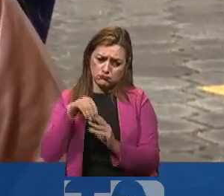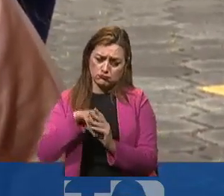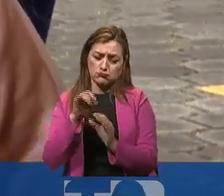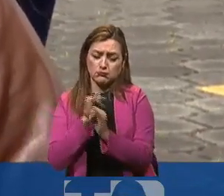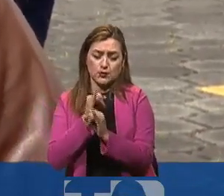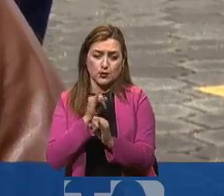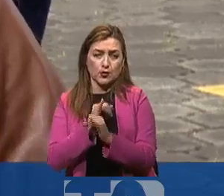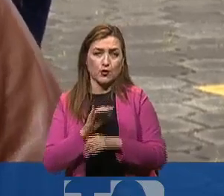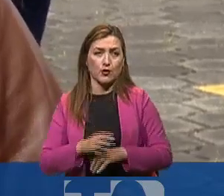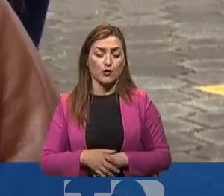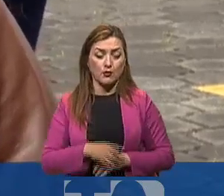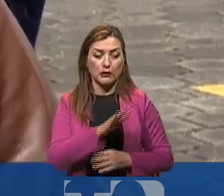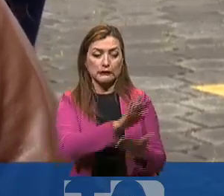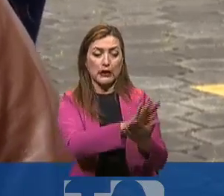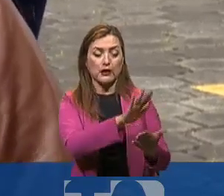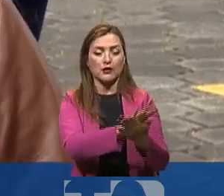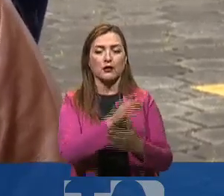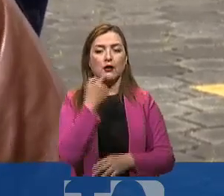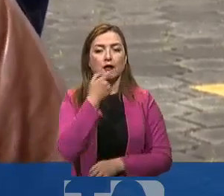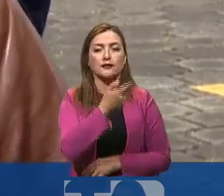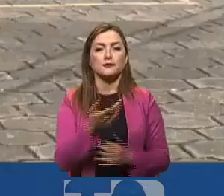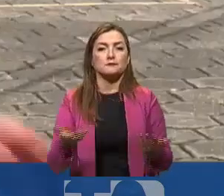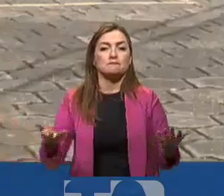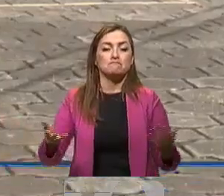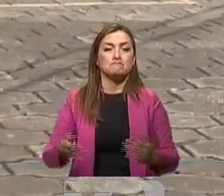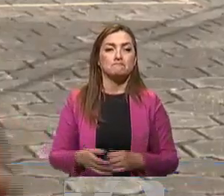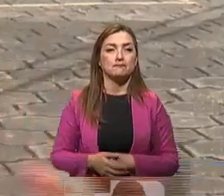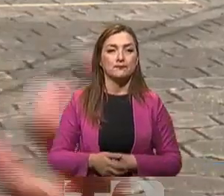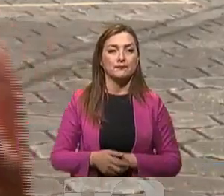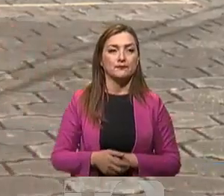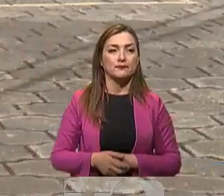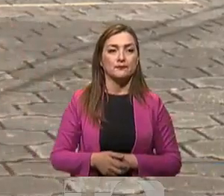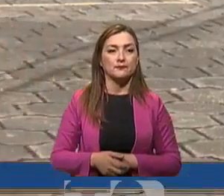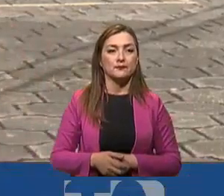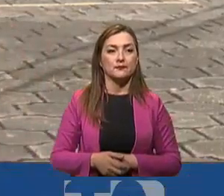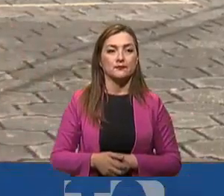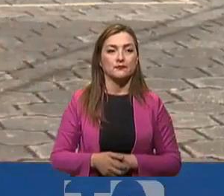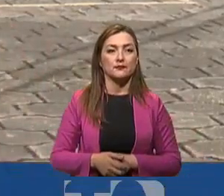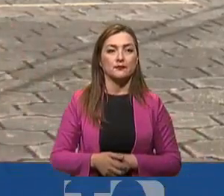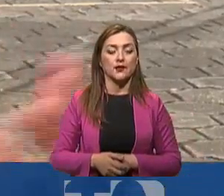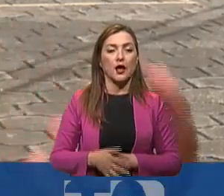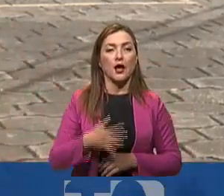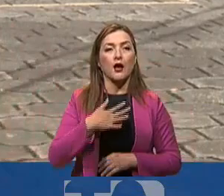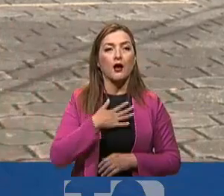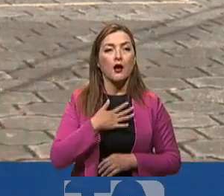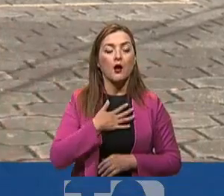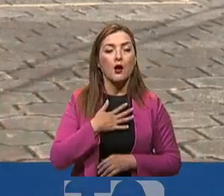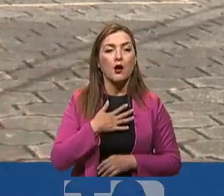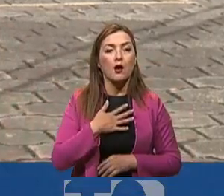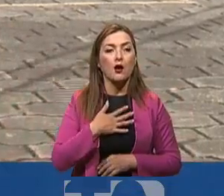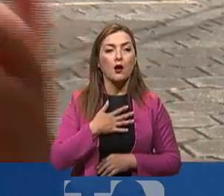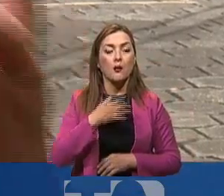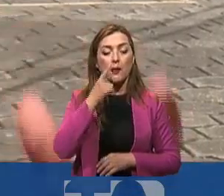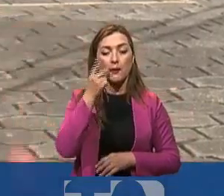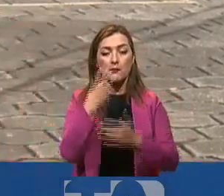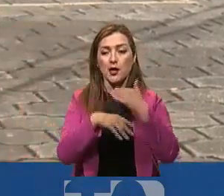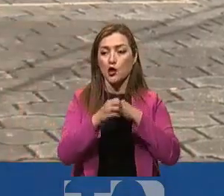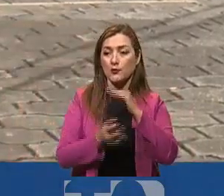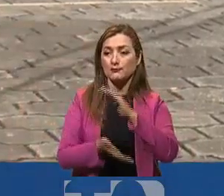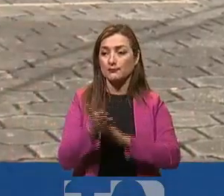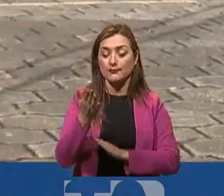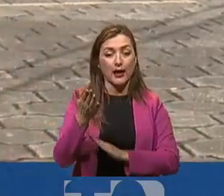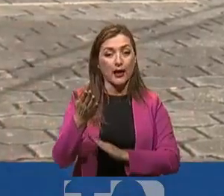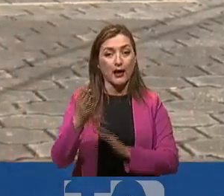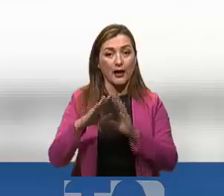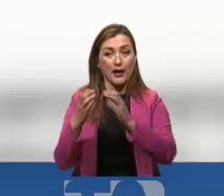que tratemos de mantener la calma, es lo único que nos han dicho. Uno como padre es tan preocupante mandarles ya clases, viendo con tantos